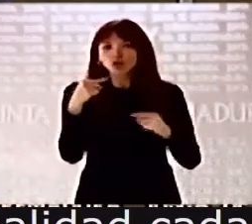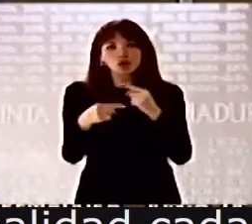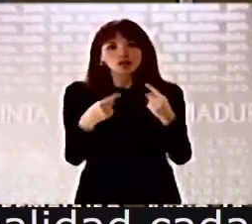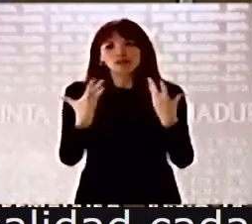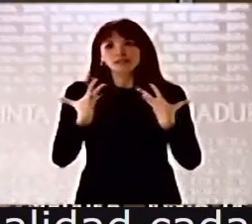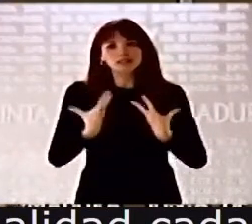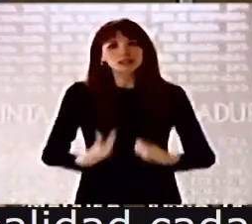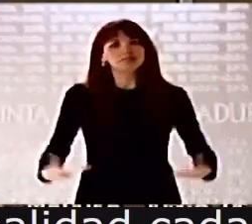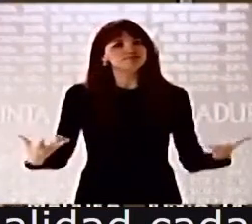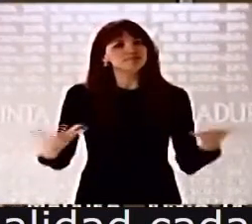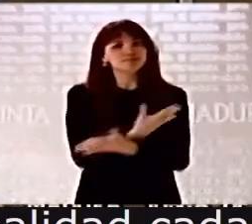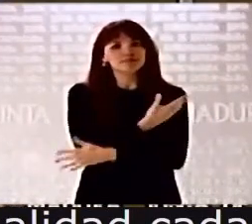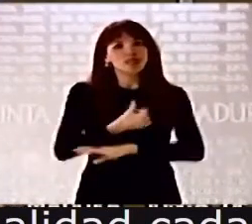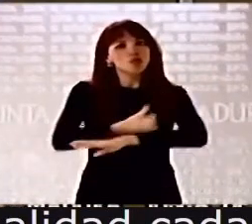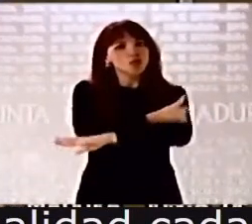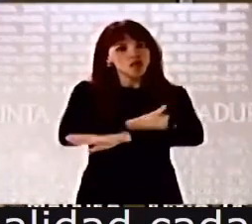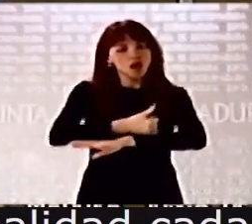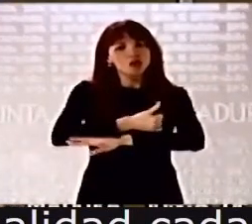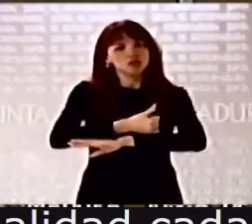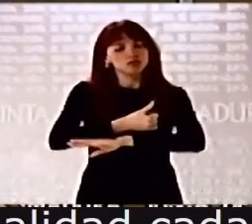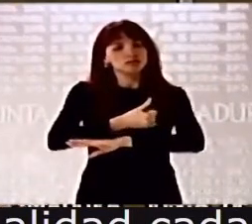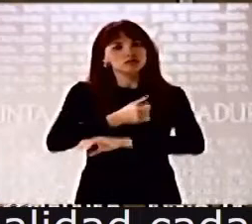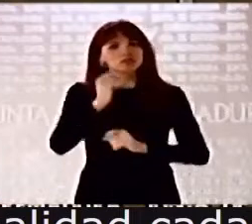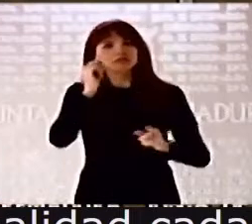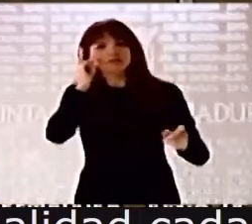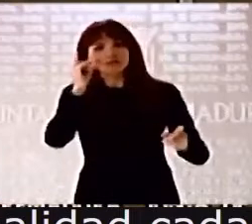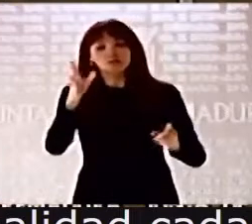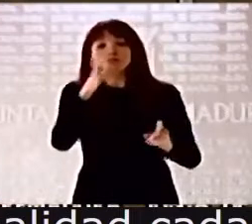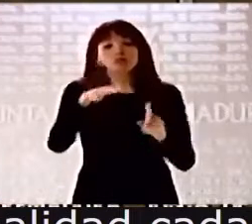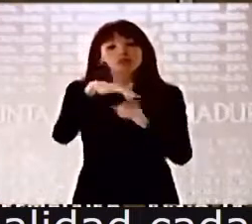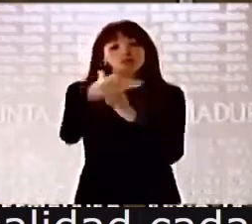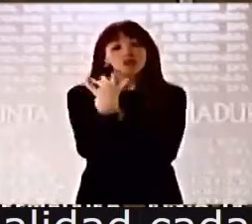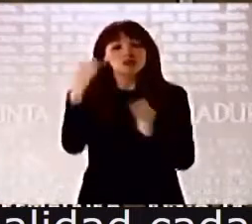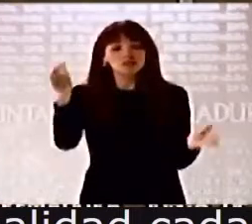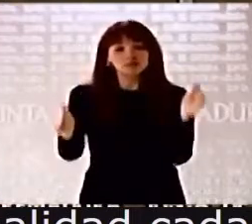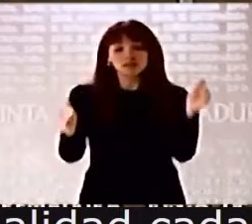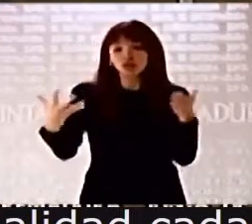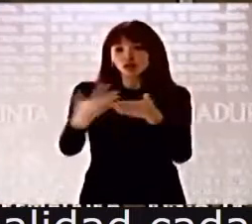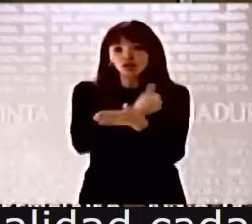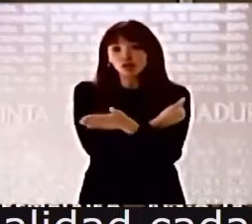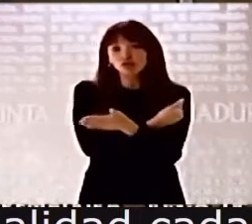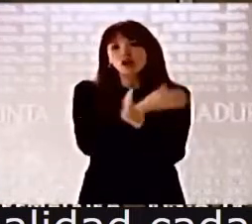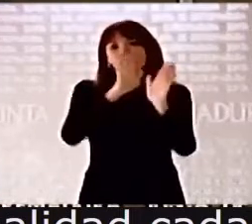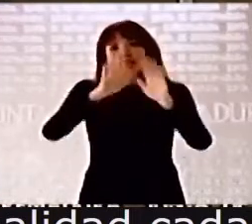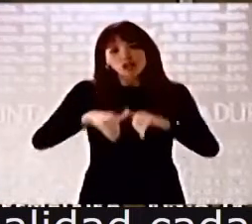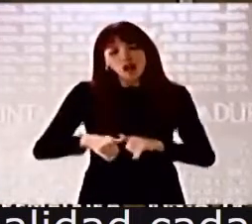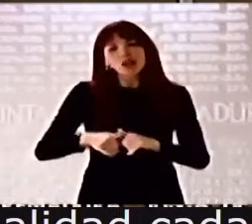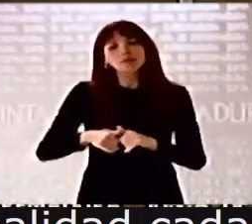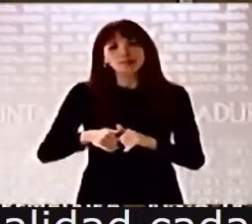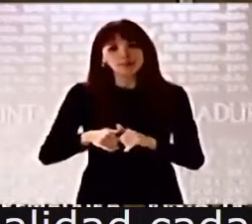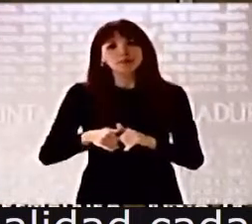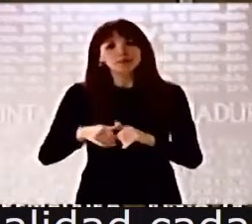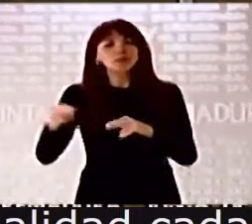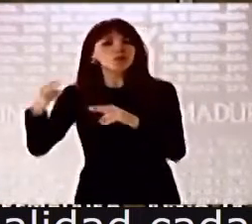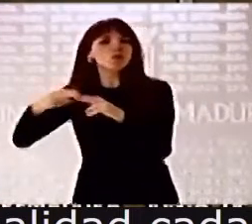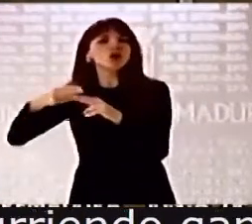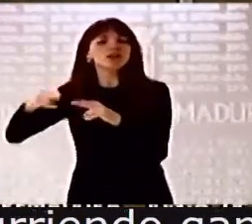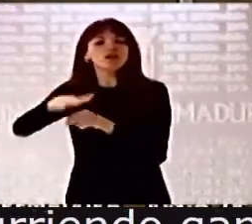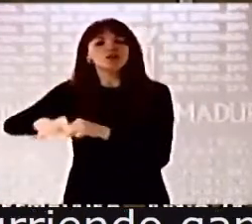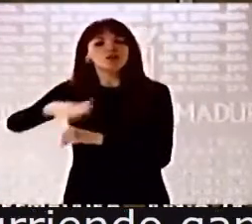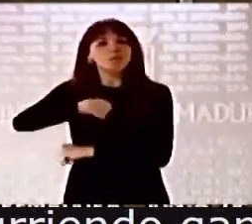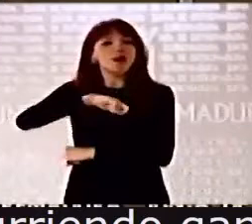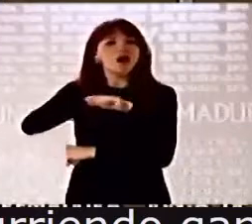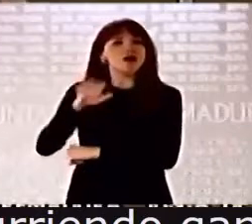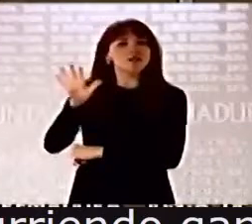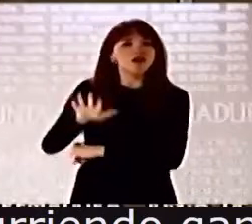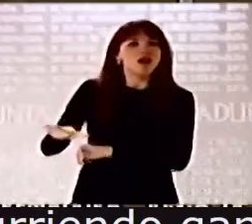decepcionante para muchos ciudadanos. Yo creo que con todo lo que está ocurriendo gana ese espacio político que se está produciendo en España, que son